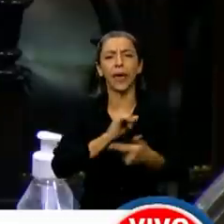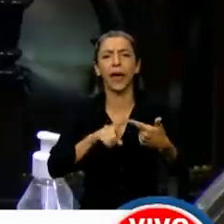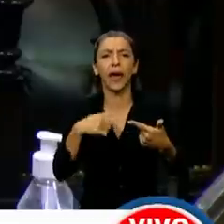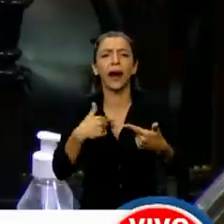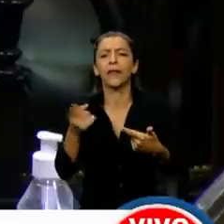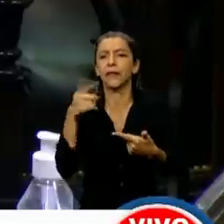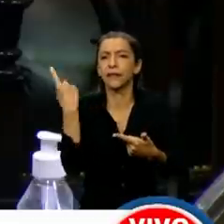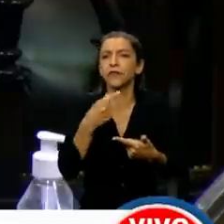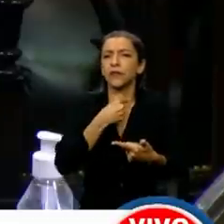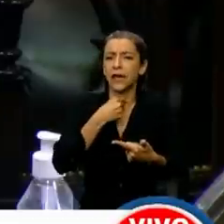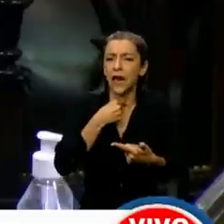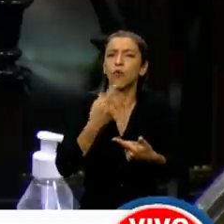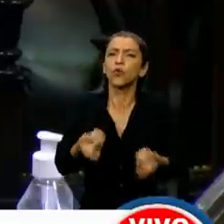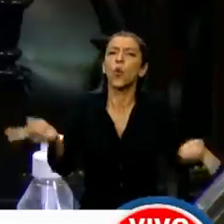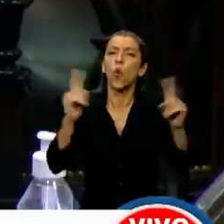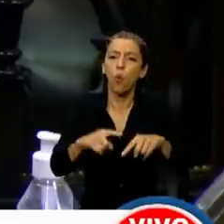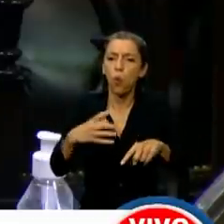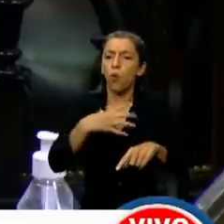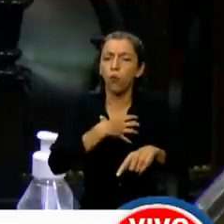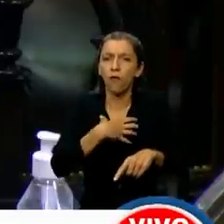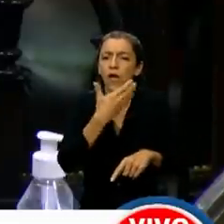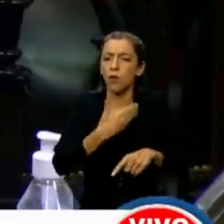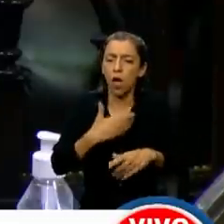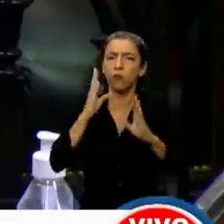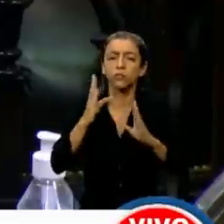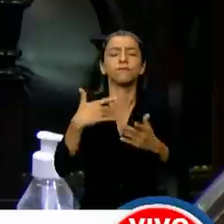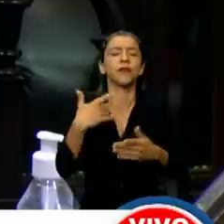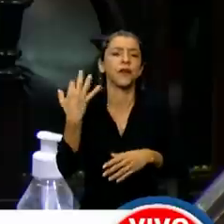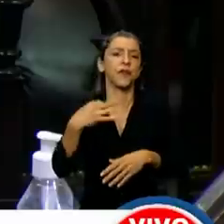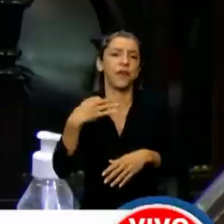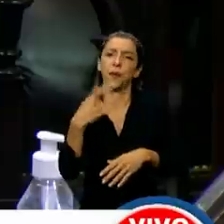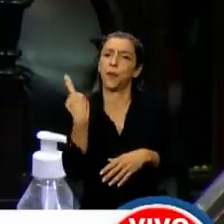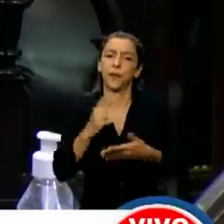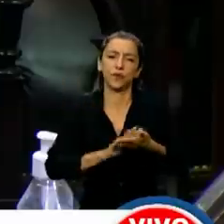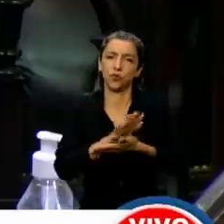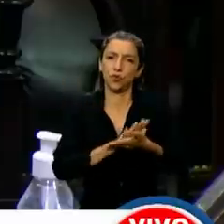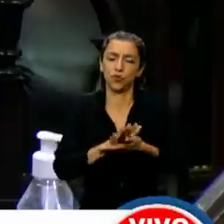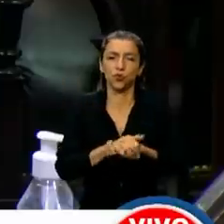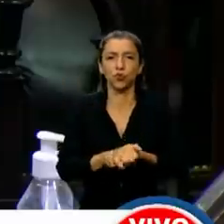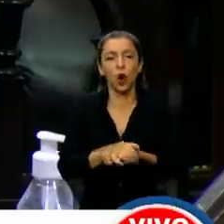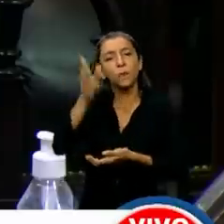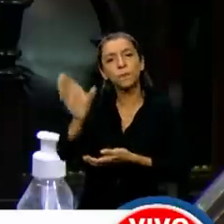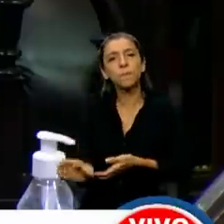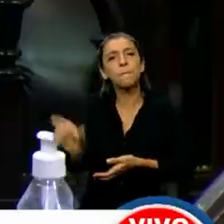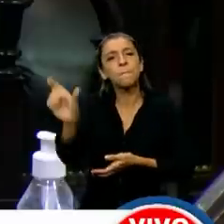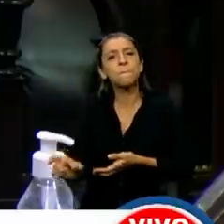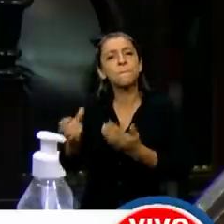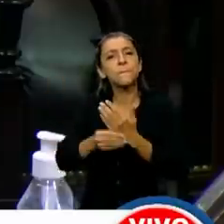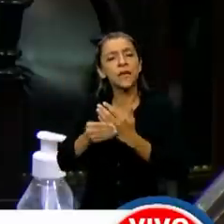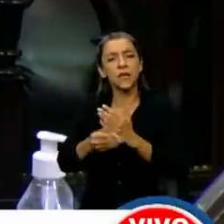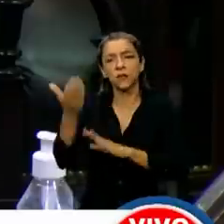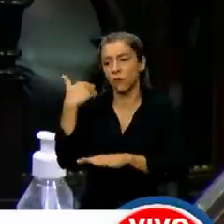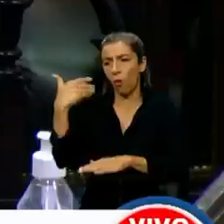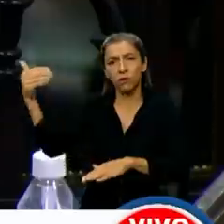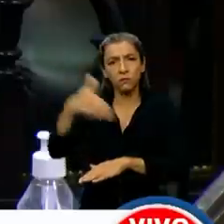luchar contra la inflación el ministro vino y dijo que a él también le preocupaba la inflación